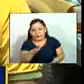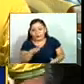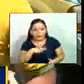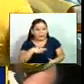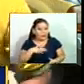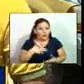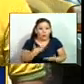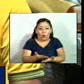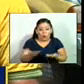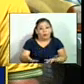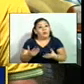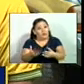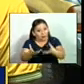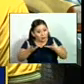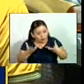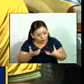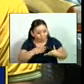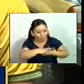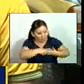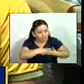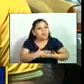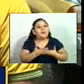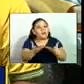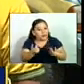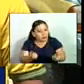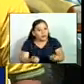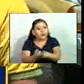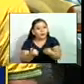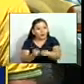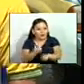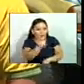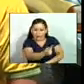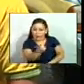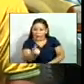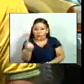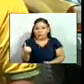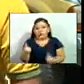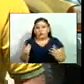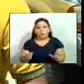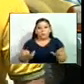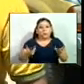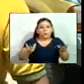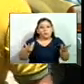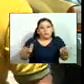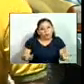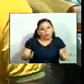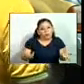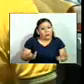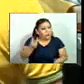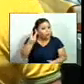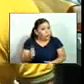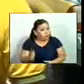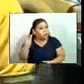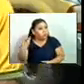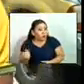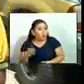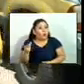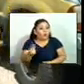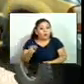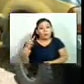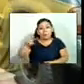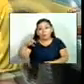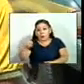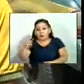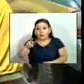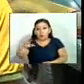equipo necesario. Nosotros quisiéramos de todo corazón ayudar a todas estas personas porque son diariamente de 20 a 25 personas